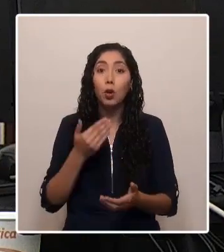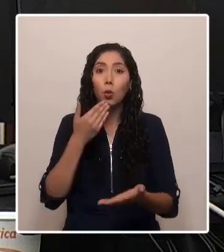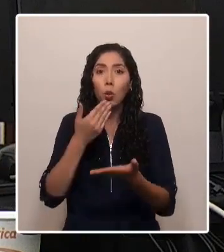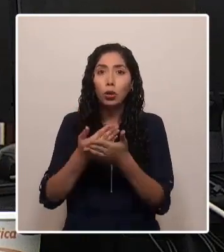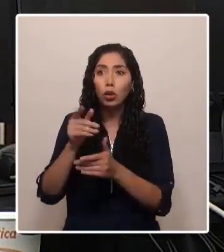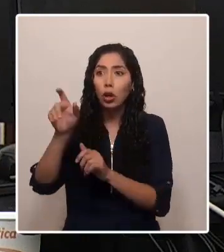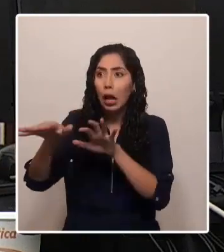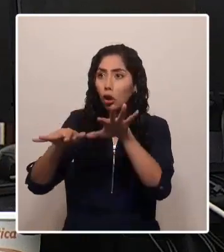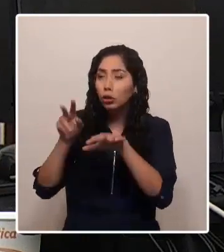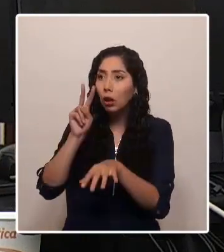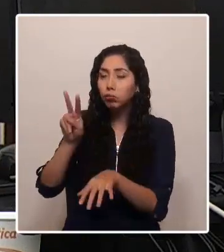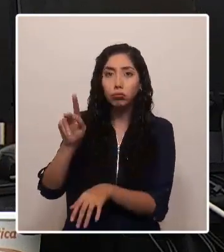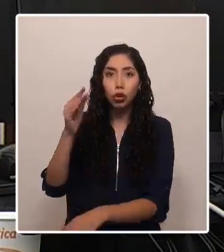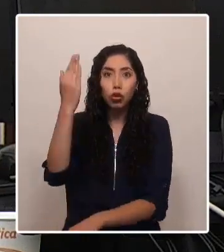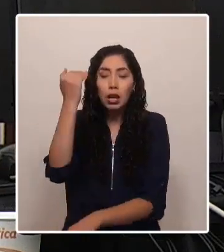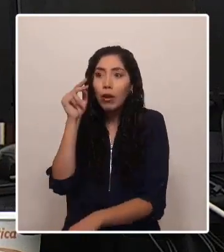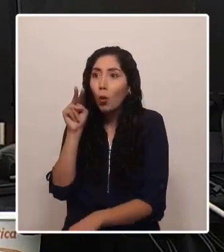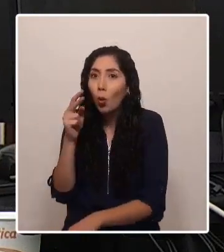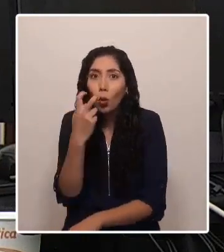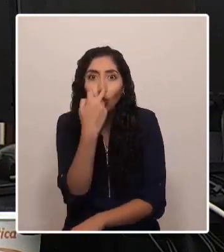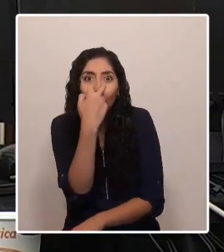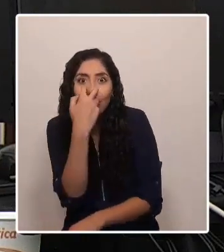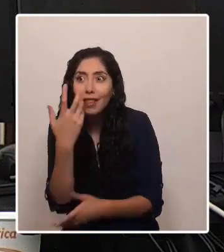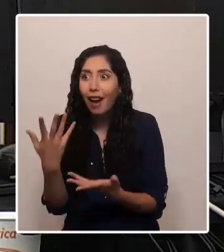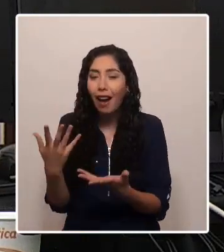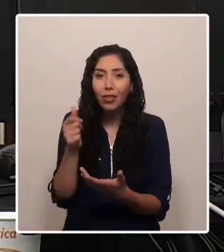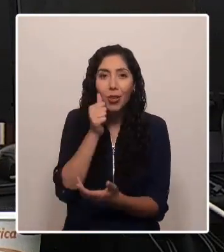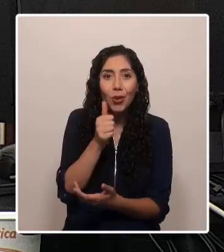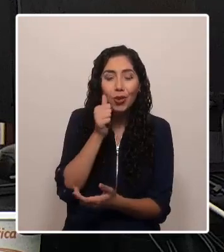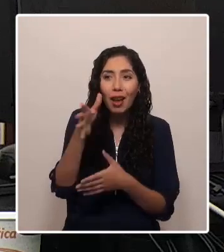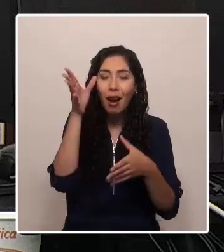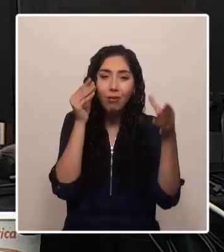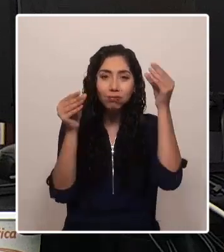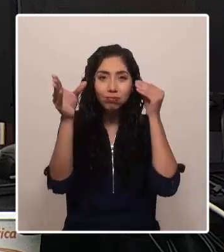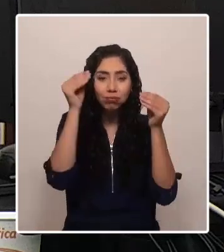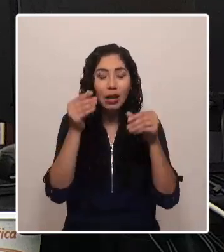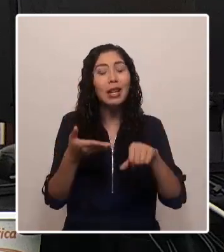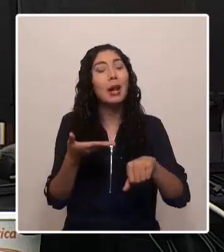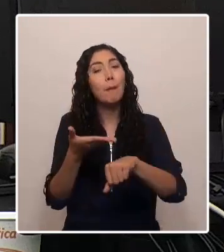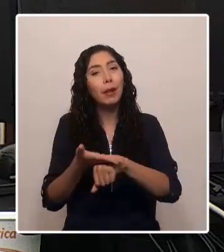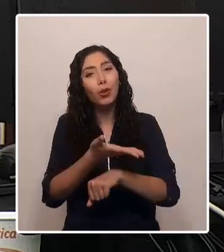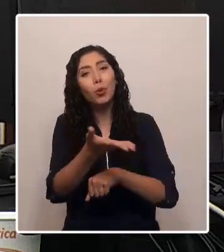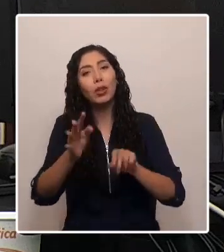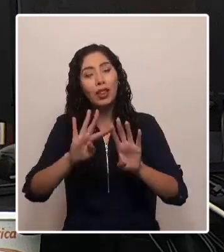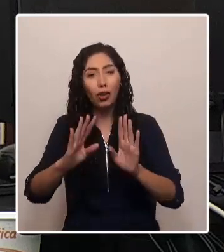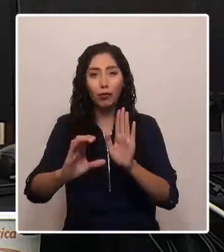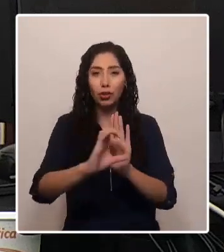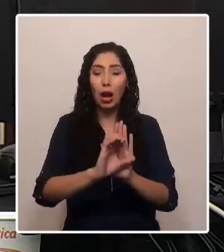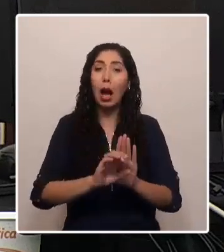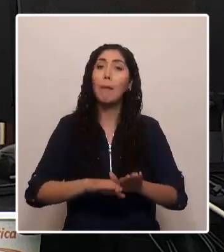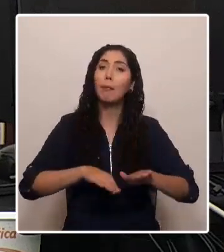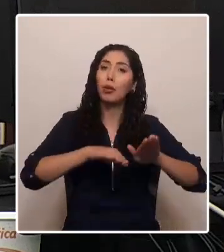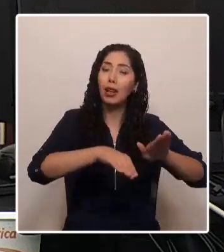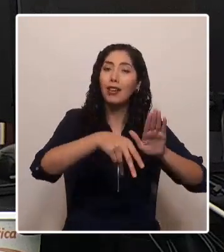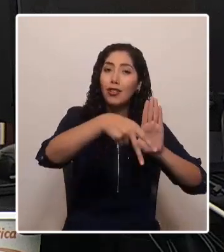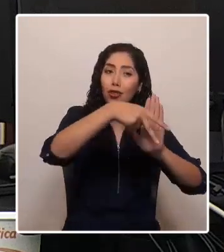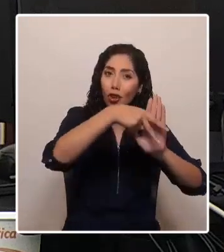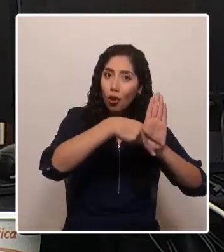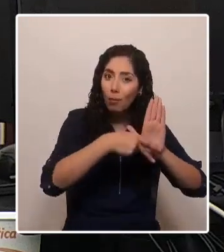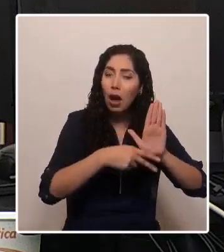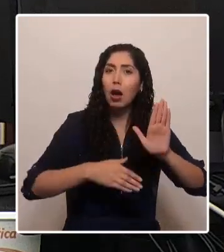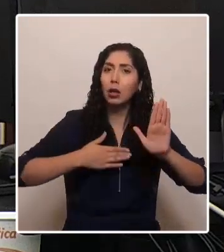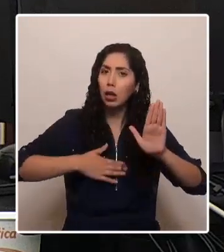en el vivir diario. Les pido, convencionales, apoyar estas normas que buscan sembrar semillas que